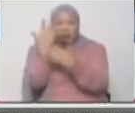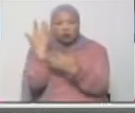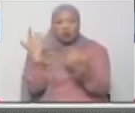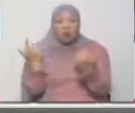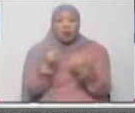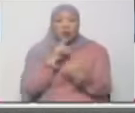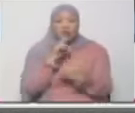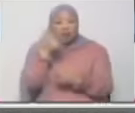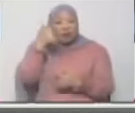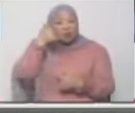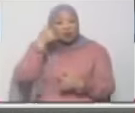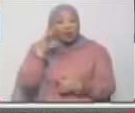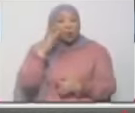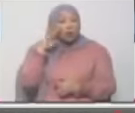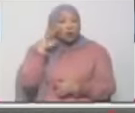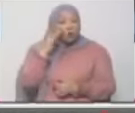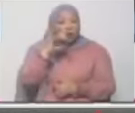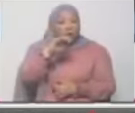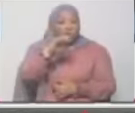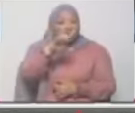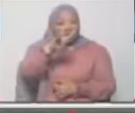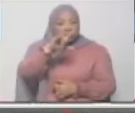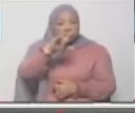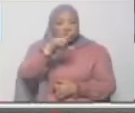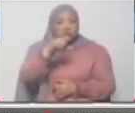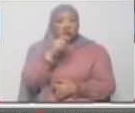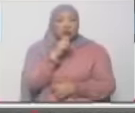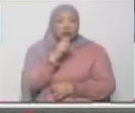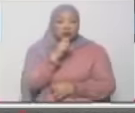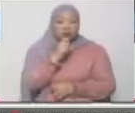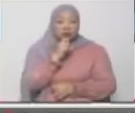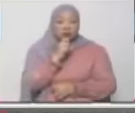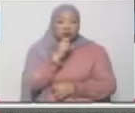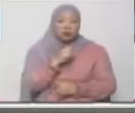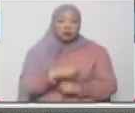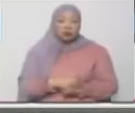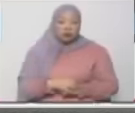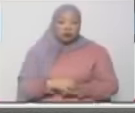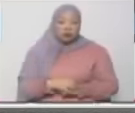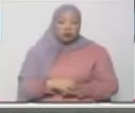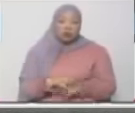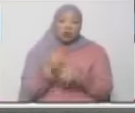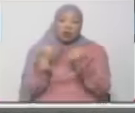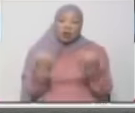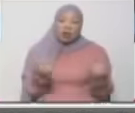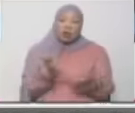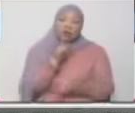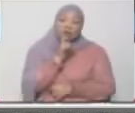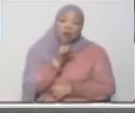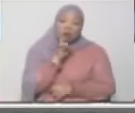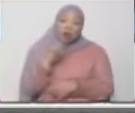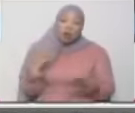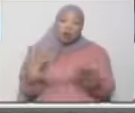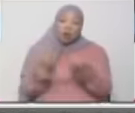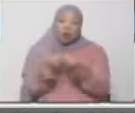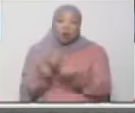generación. A ellos les tocó las duras. Les tocó el momento duro junto a